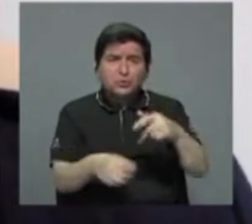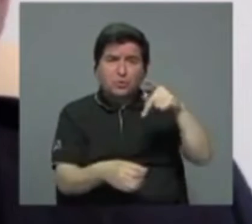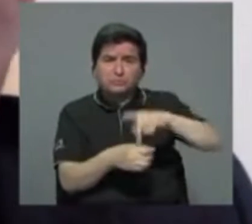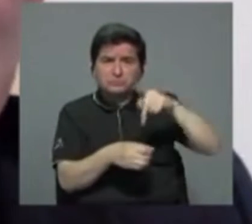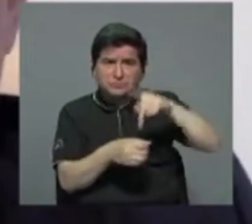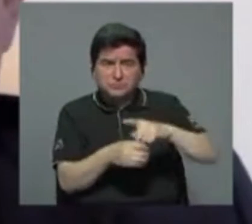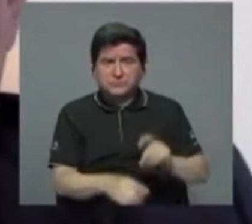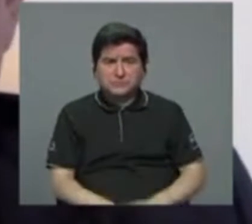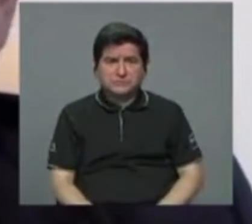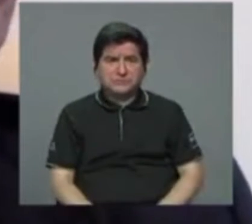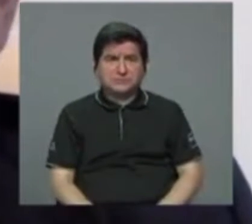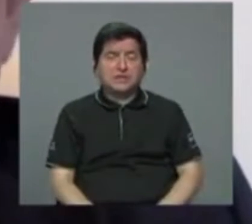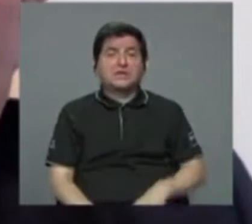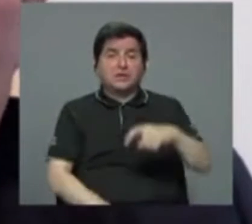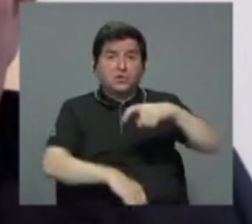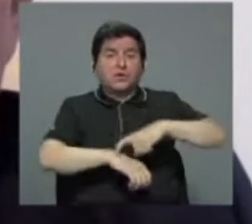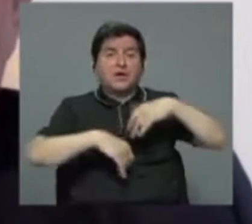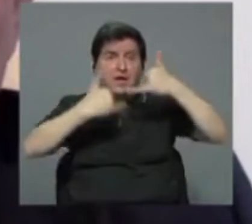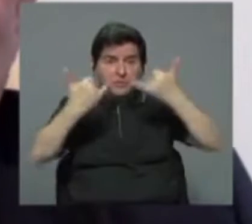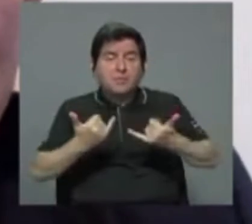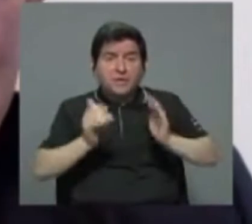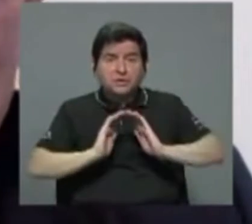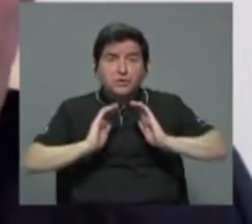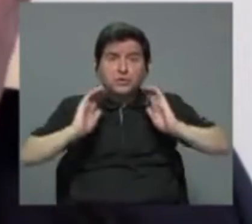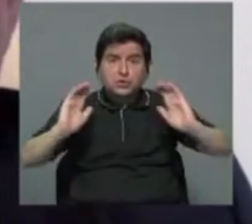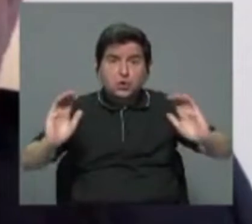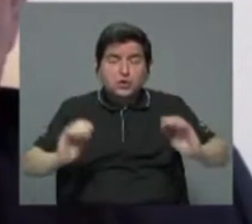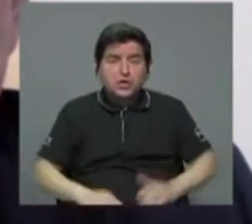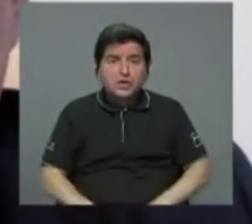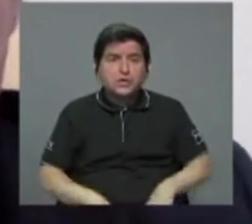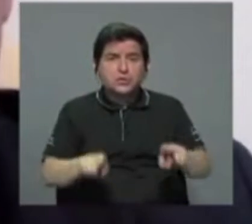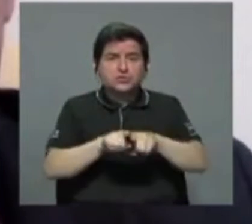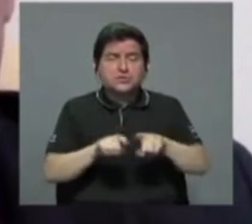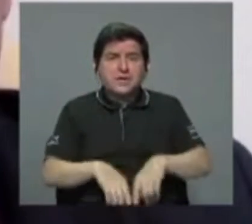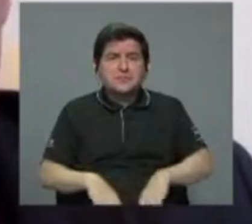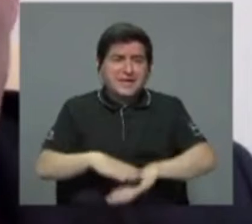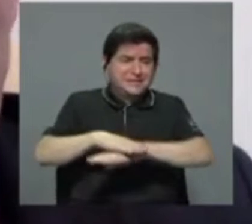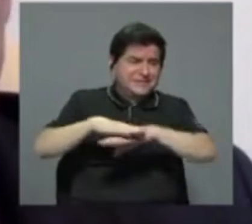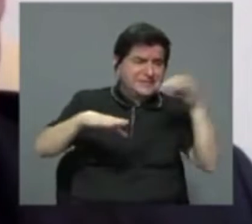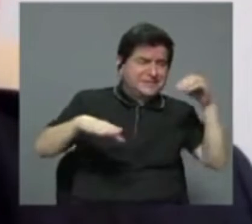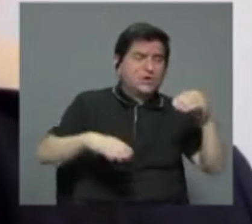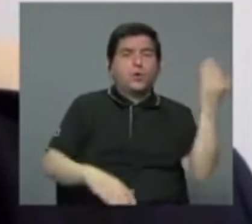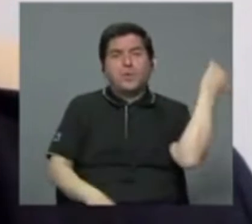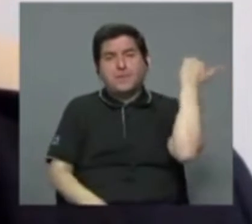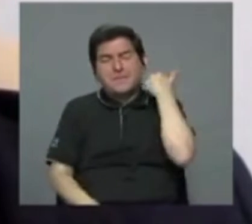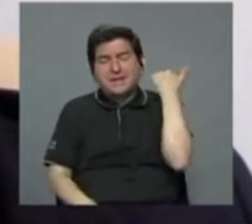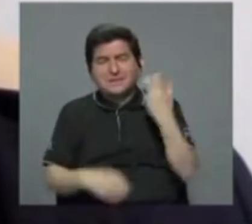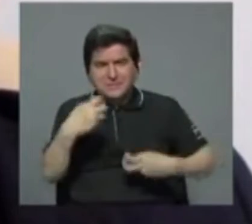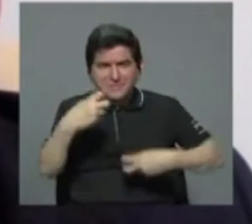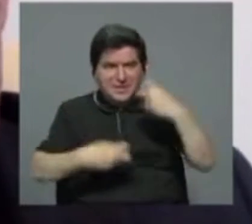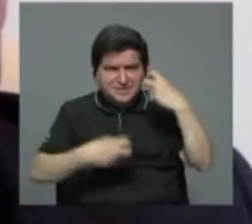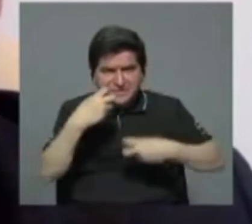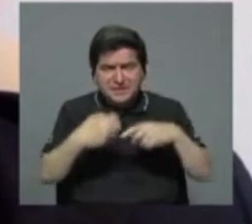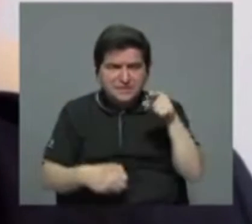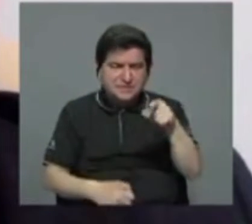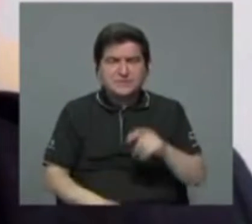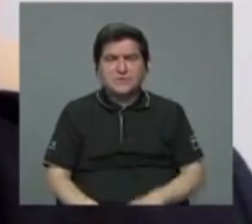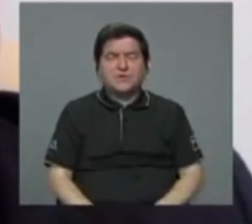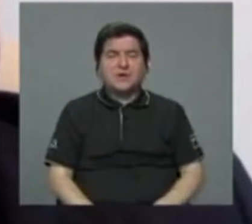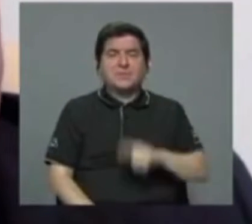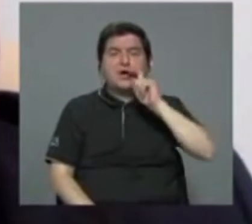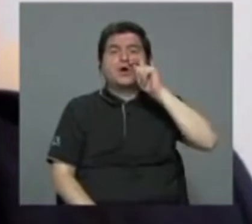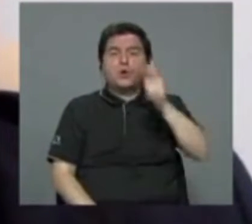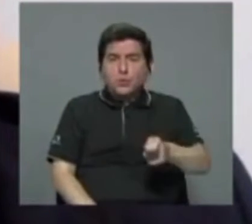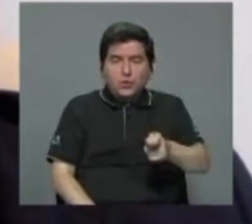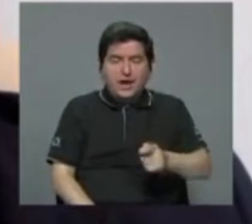como en estos momentos los niños desplazados y los niños víctimas de conflictos en Ucrania,